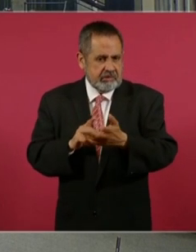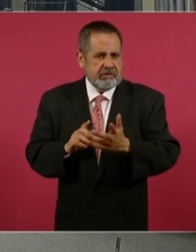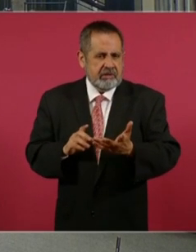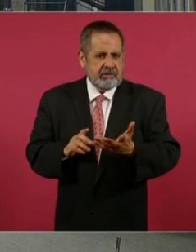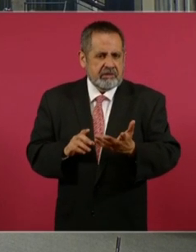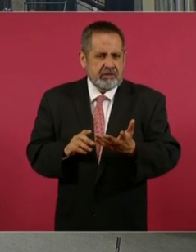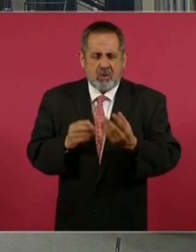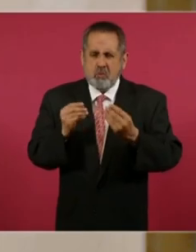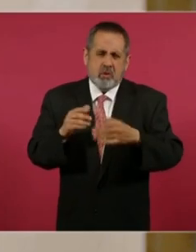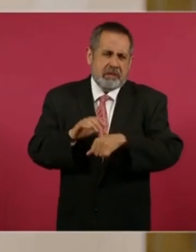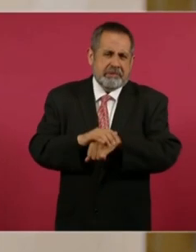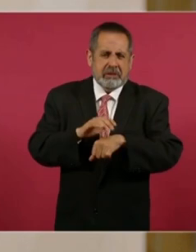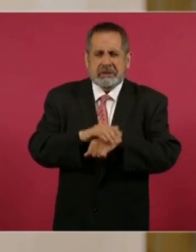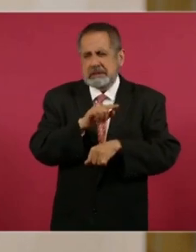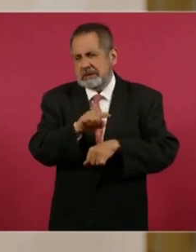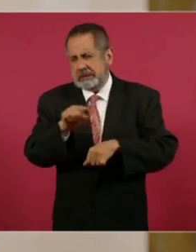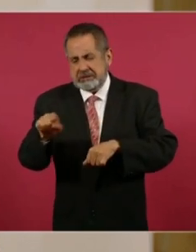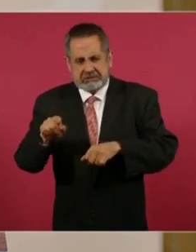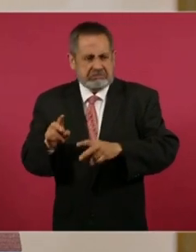muchos amigos,